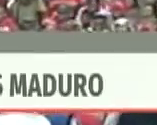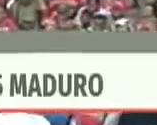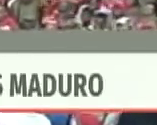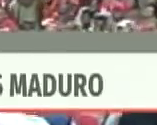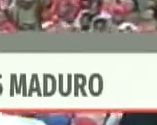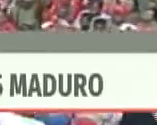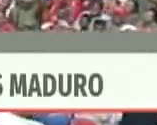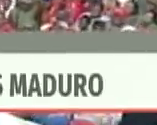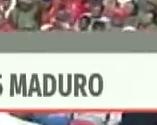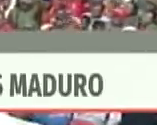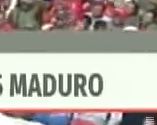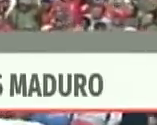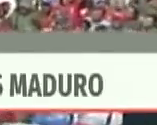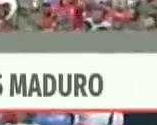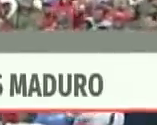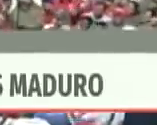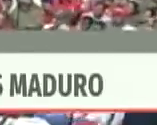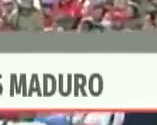revolución bolivariana!